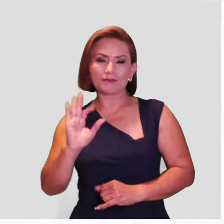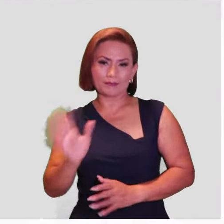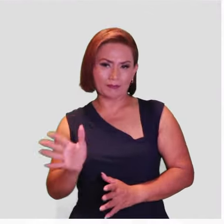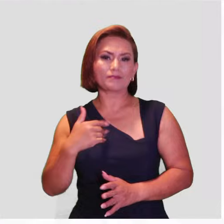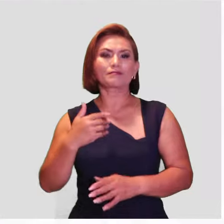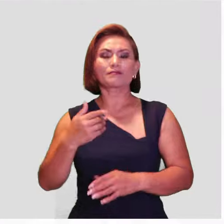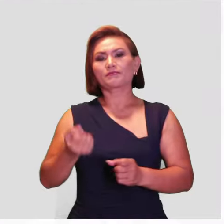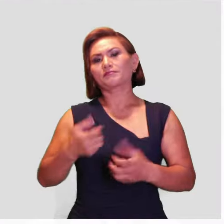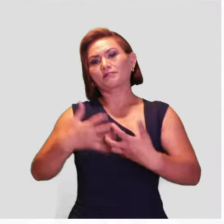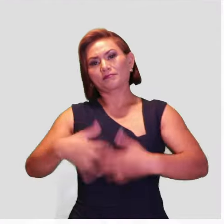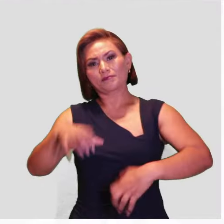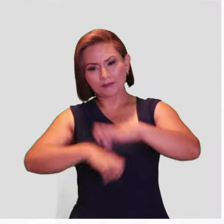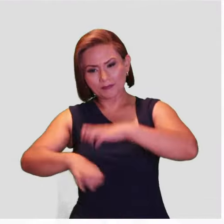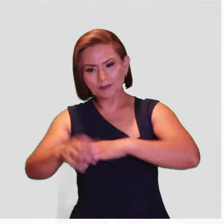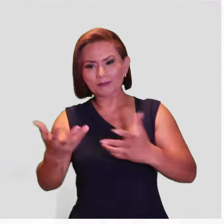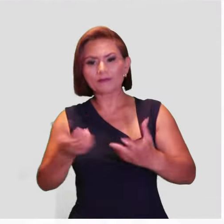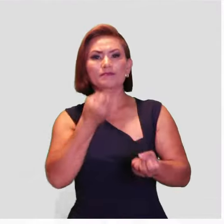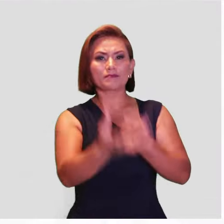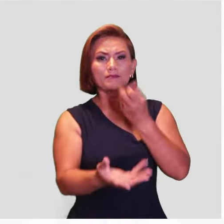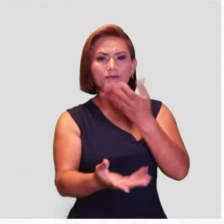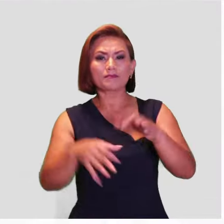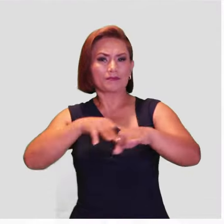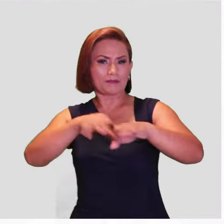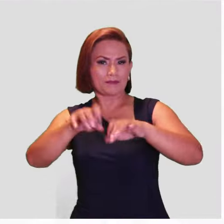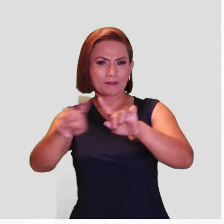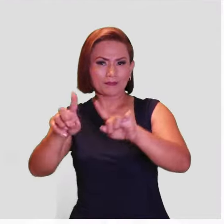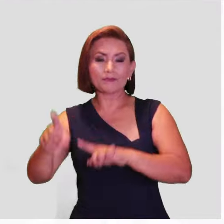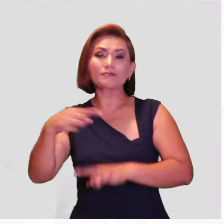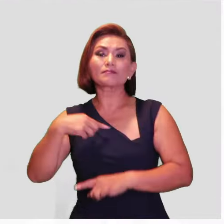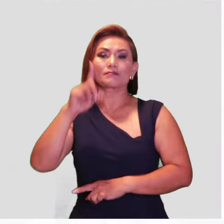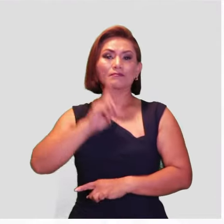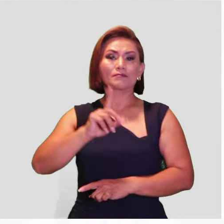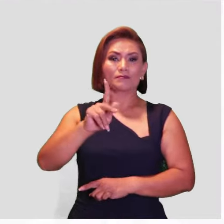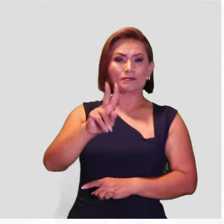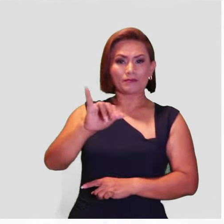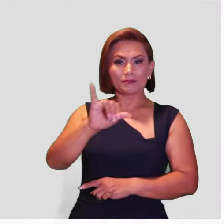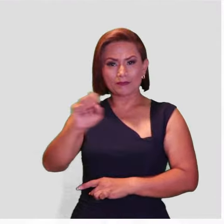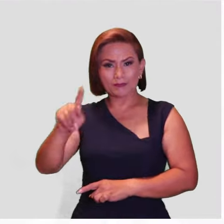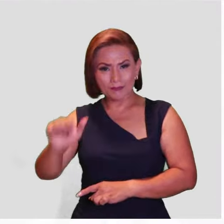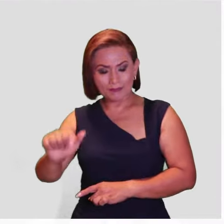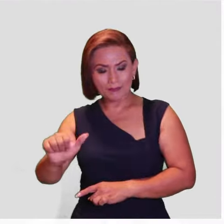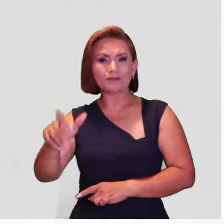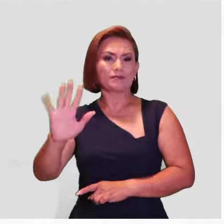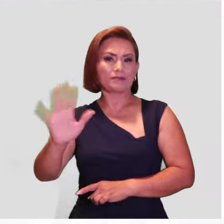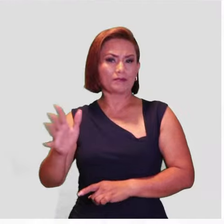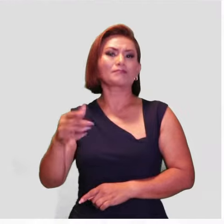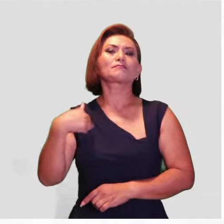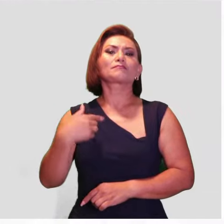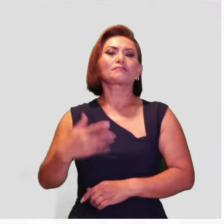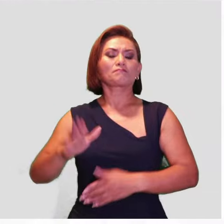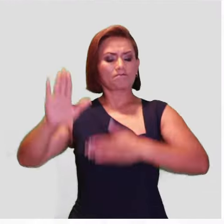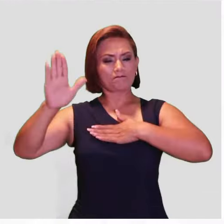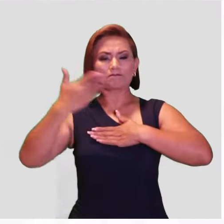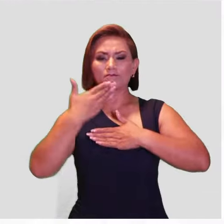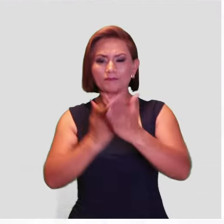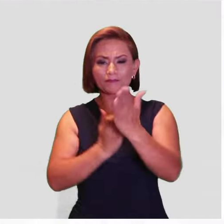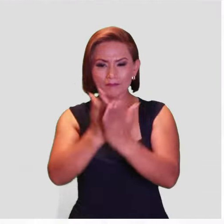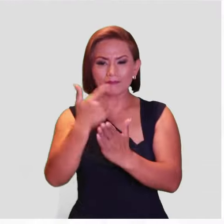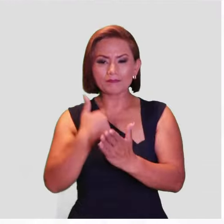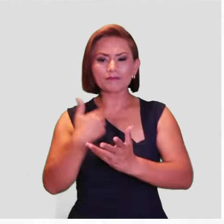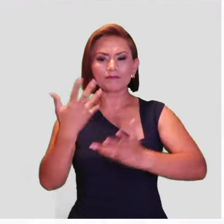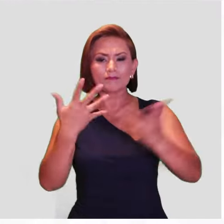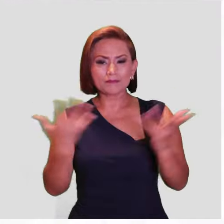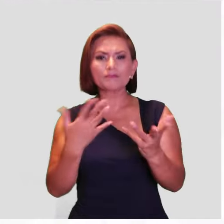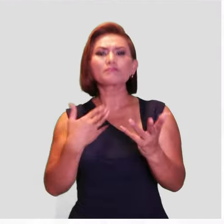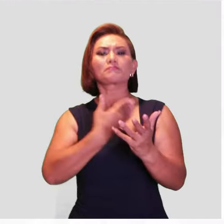soy empresaria y he generado empleos en San Juan de Río. Soy una mujer priista, orgullosa, comprometida y leal. Tengo la capacidad para ser tu